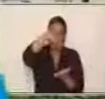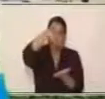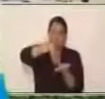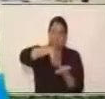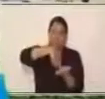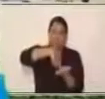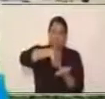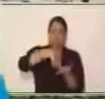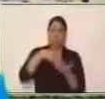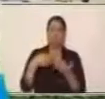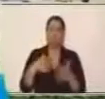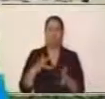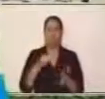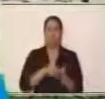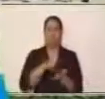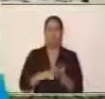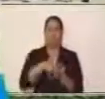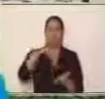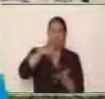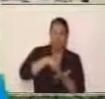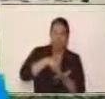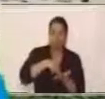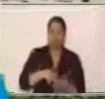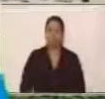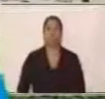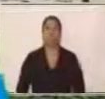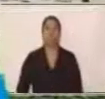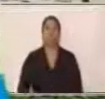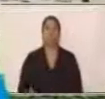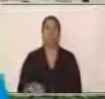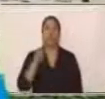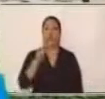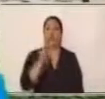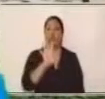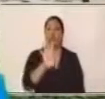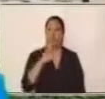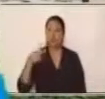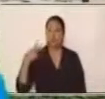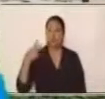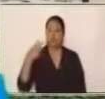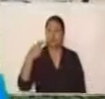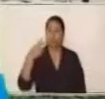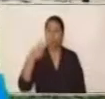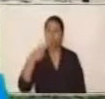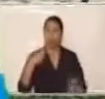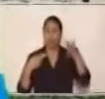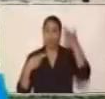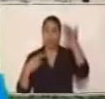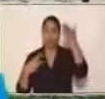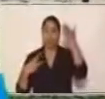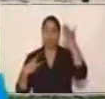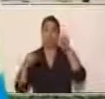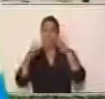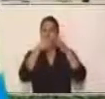Tenemos marcado el centro. Con nuestra tijera vamos a cortar hasta donde está el punto.